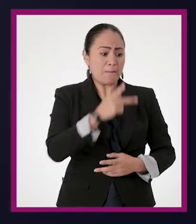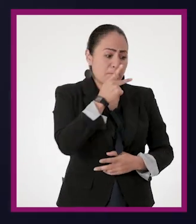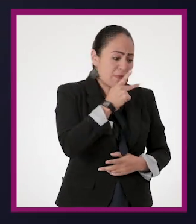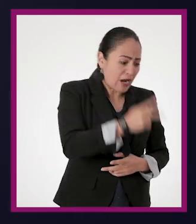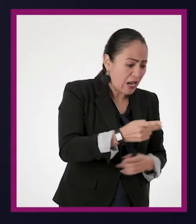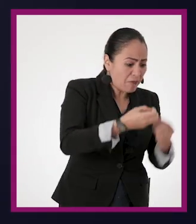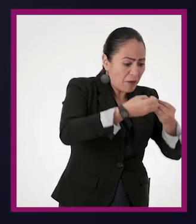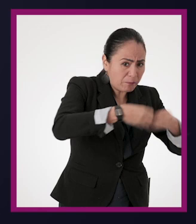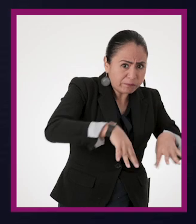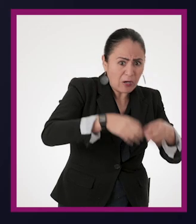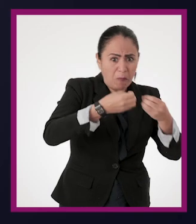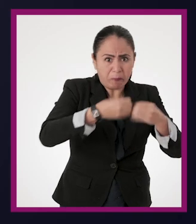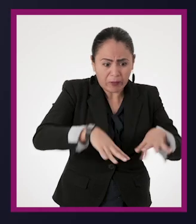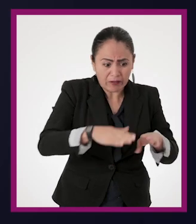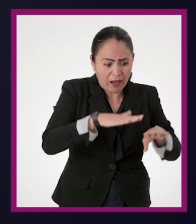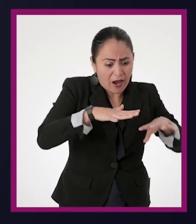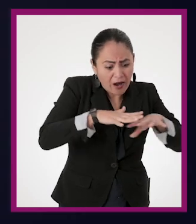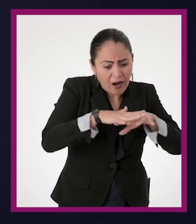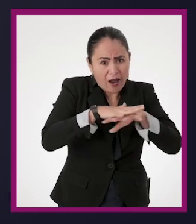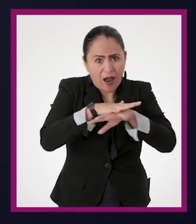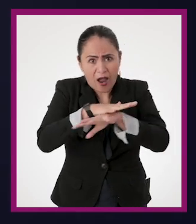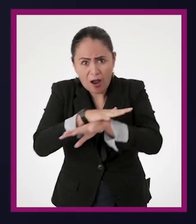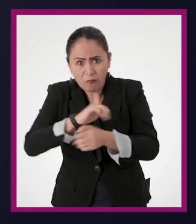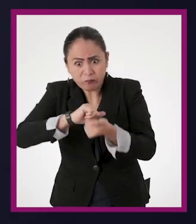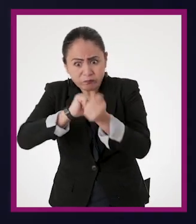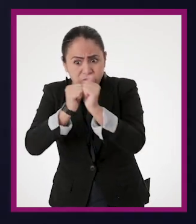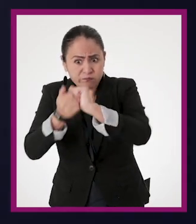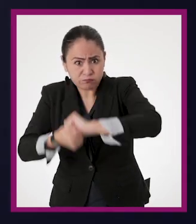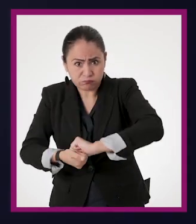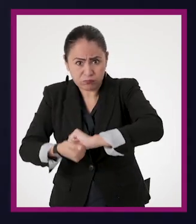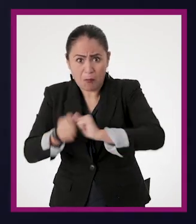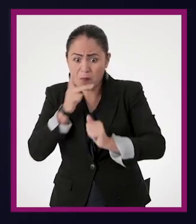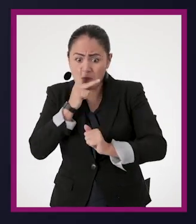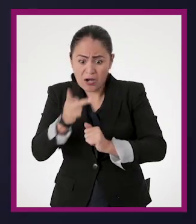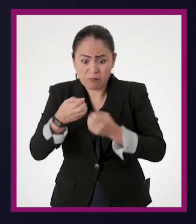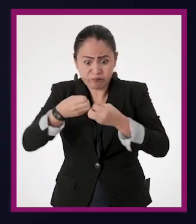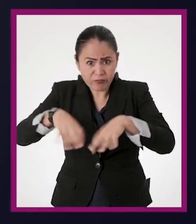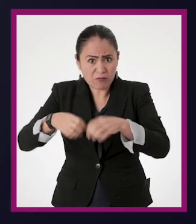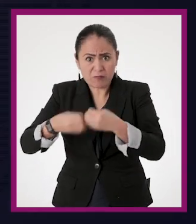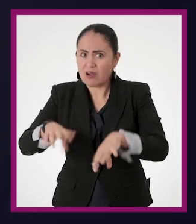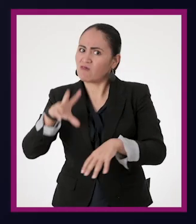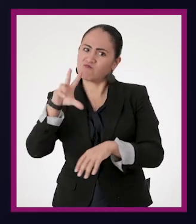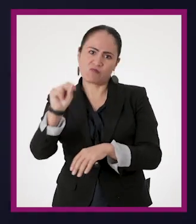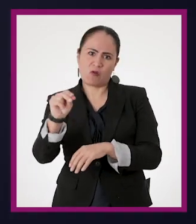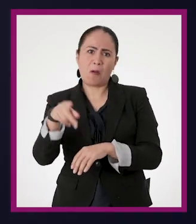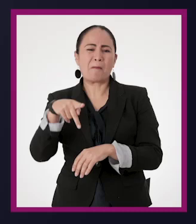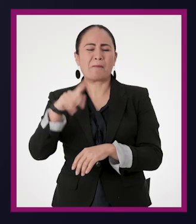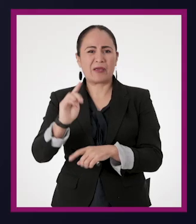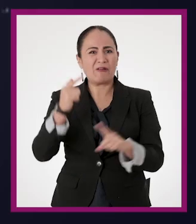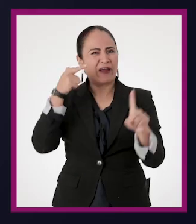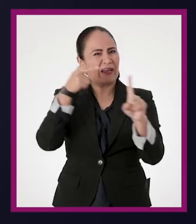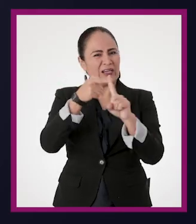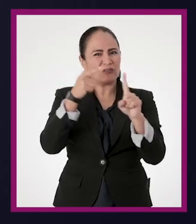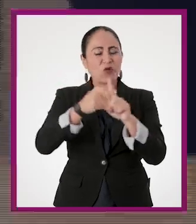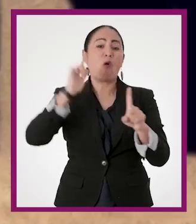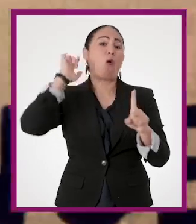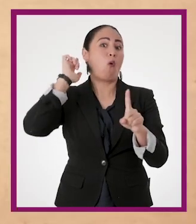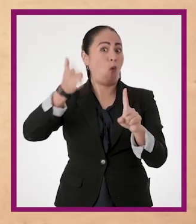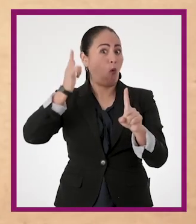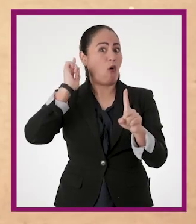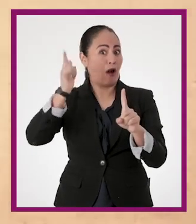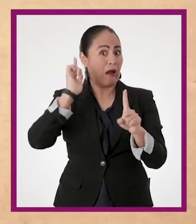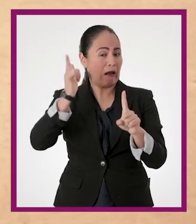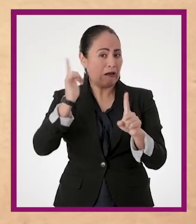entorno, sin que se pierda nada esencial en el proceso. Sin embargo, ese es un ideal inalcanzable en